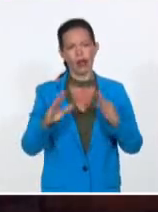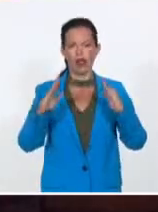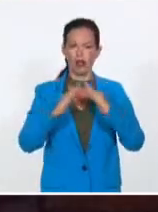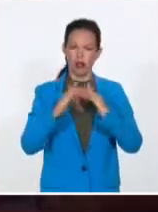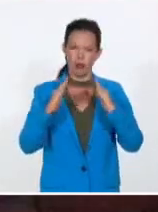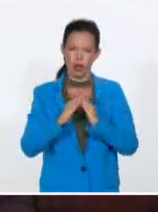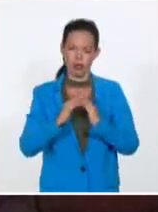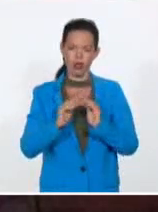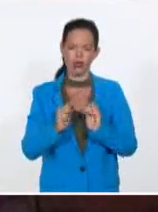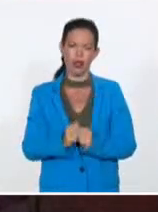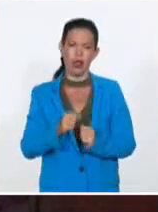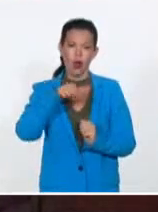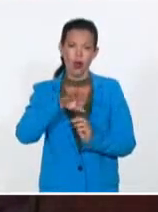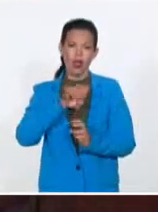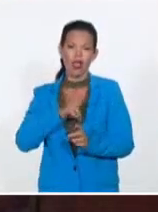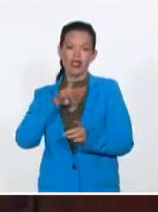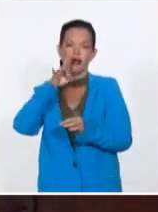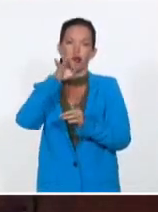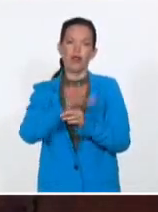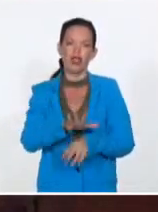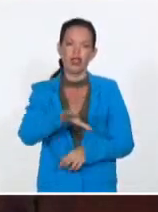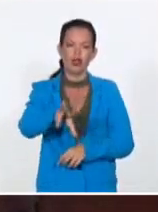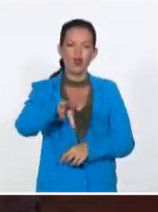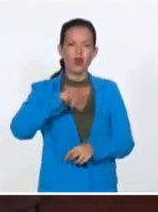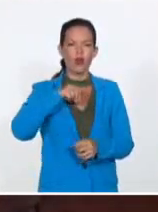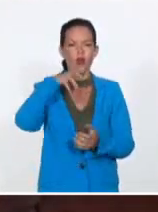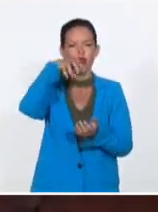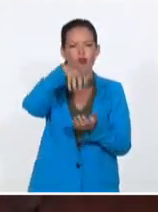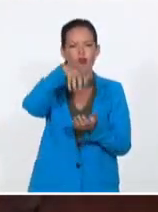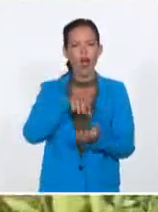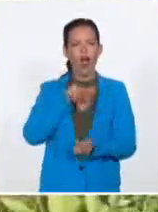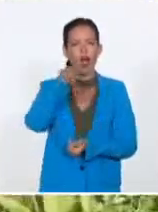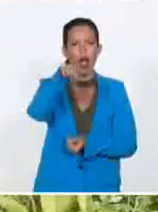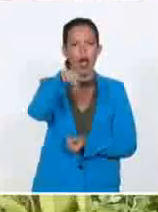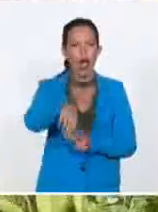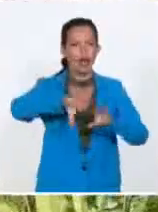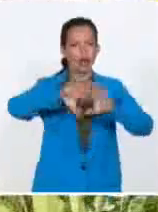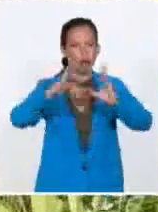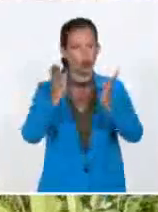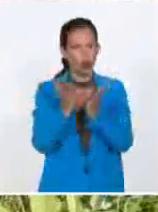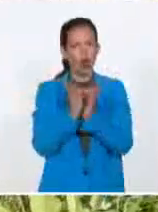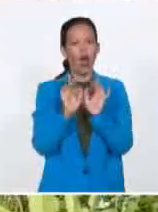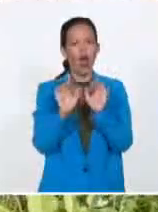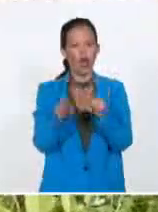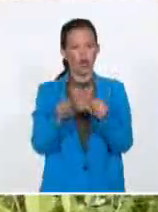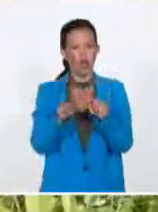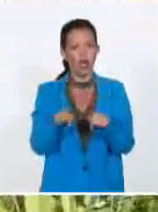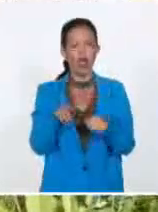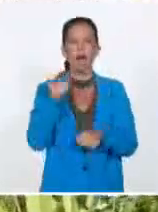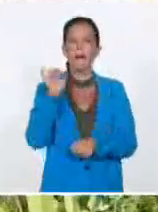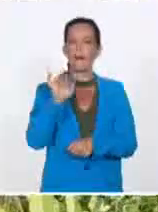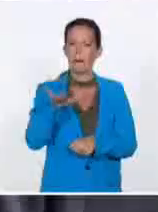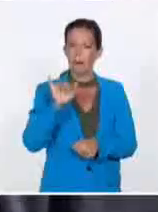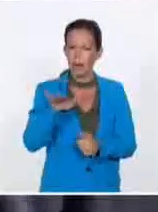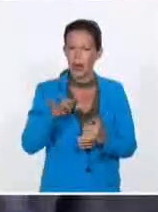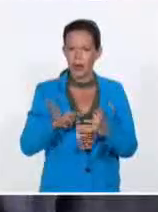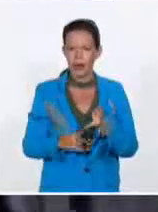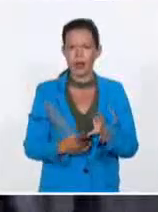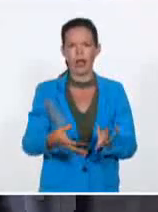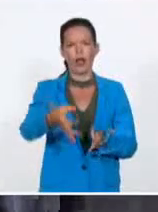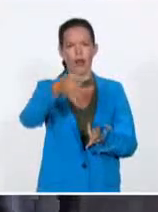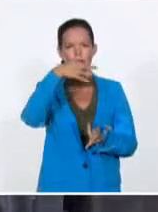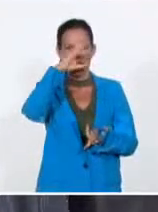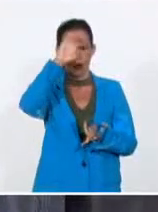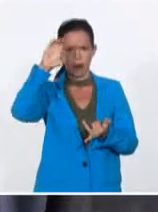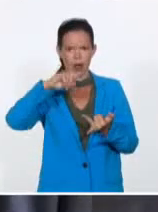hoy nace una comunidad que llevará todo lo requerido a una urbanización, parque, farmacia, bodega, con